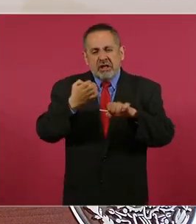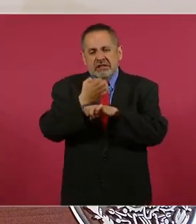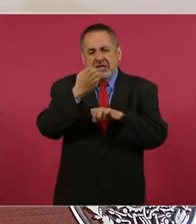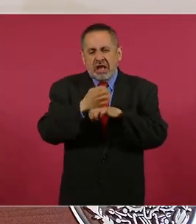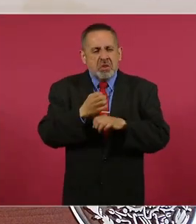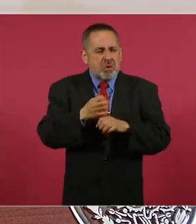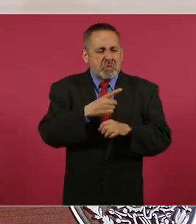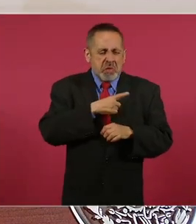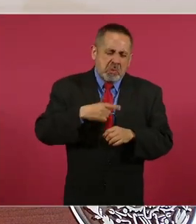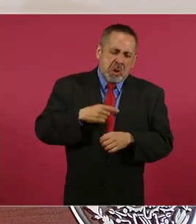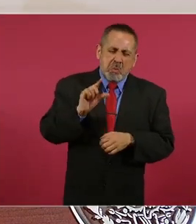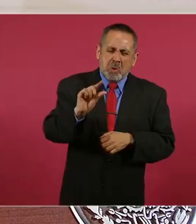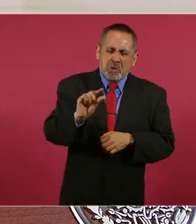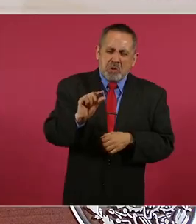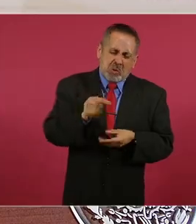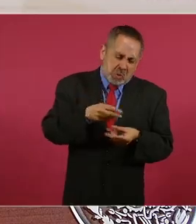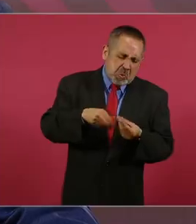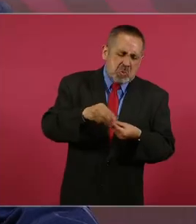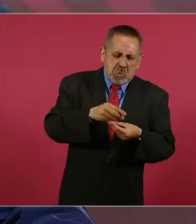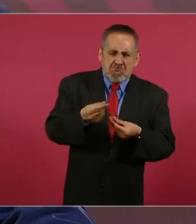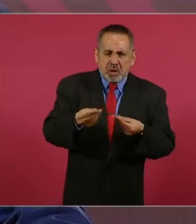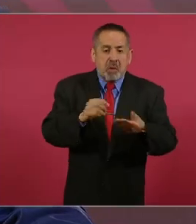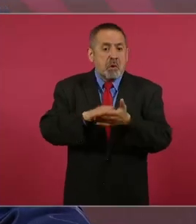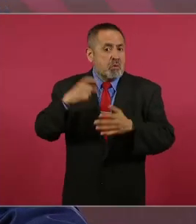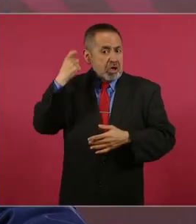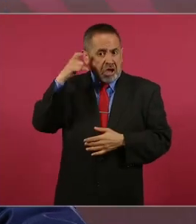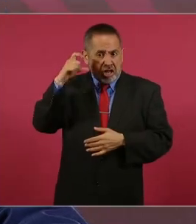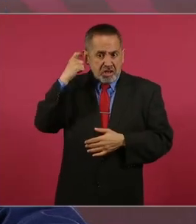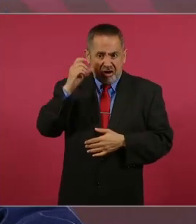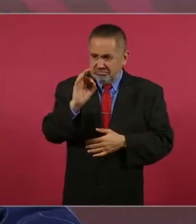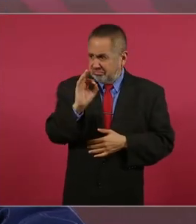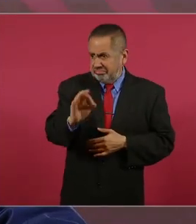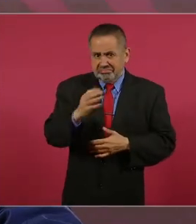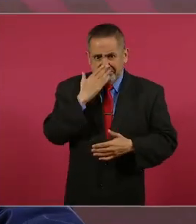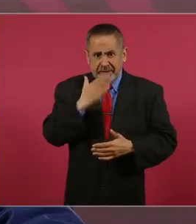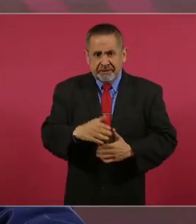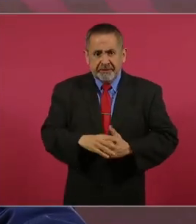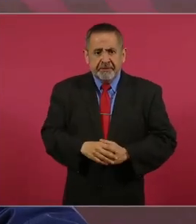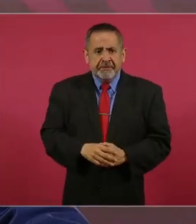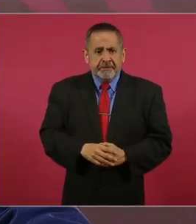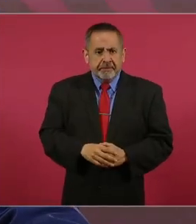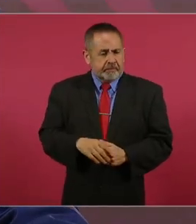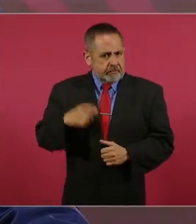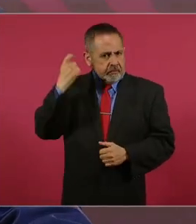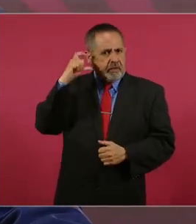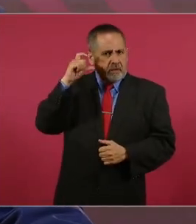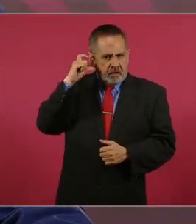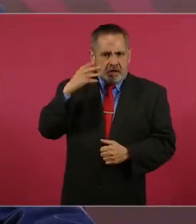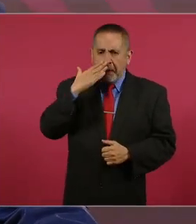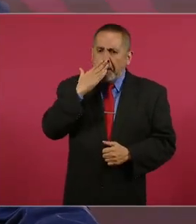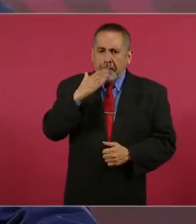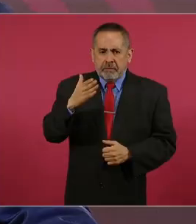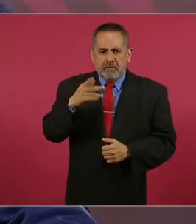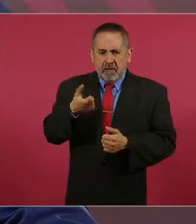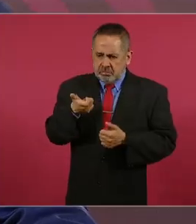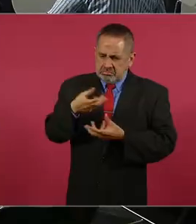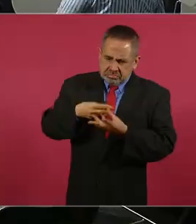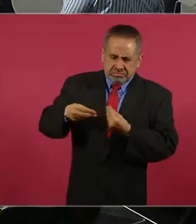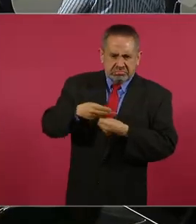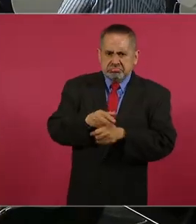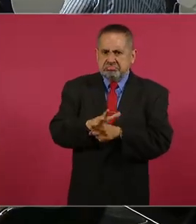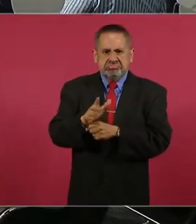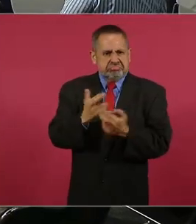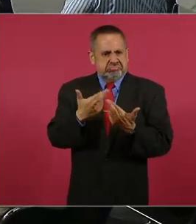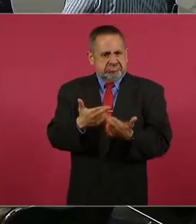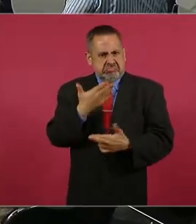manejables, sin problema. Querétaro, por ejemplo, Es un estado con finanzas sanas,